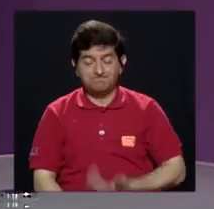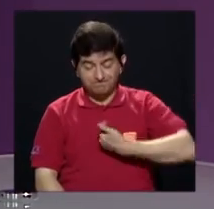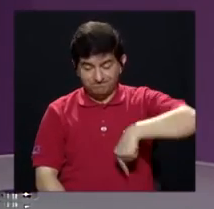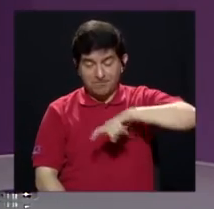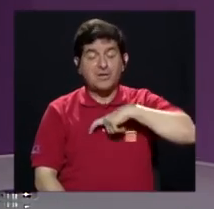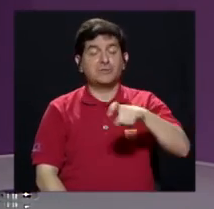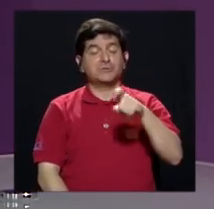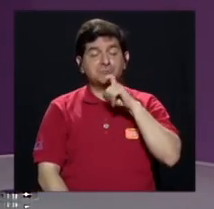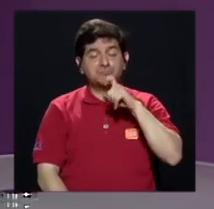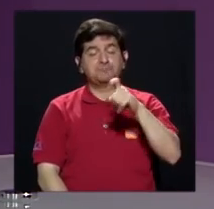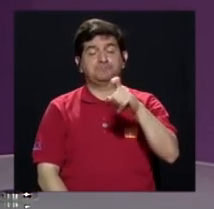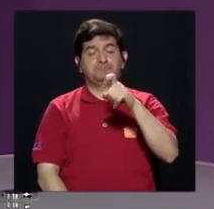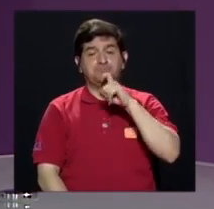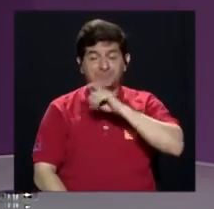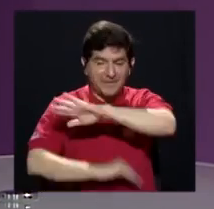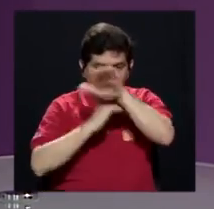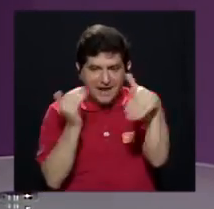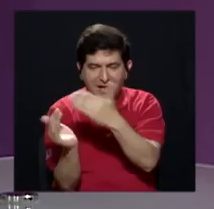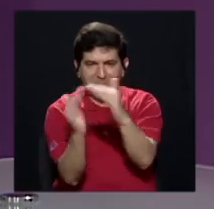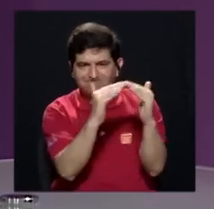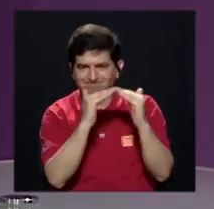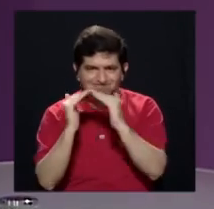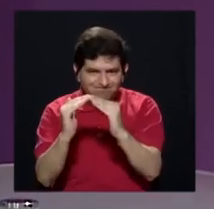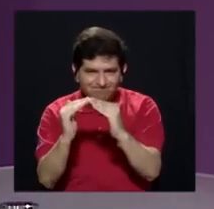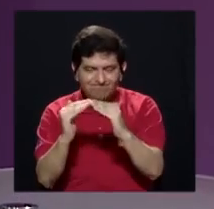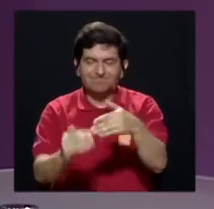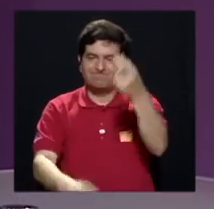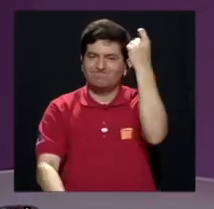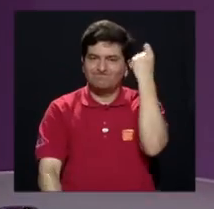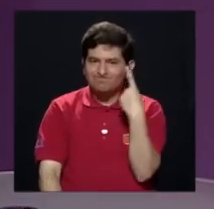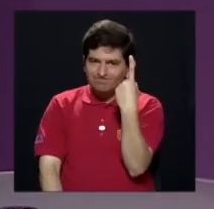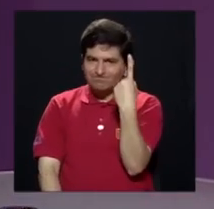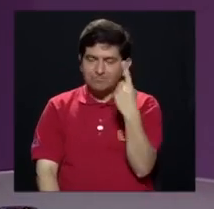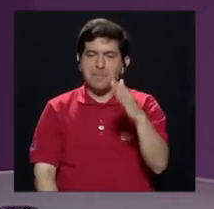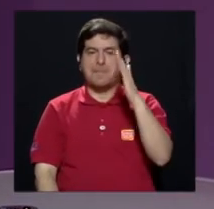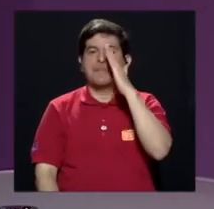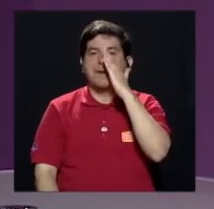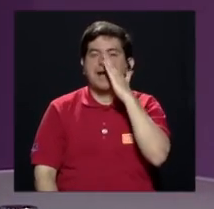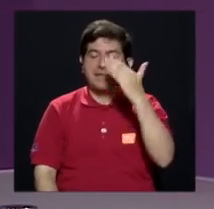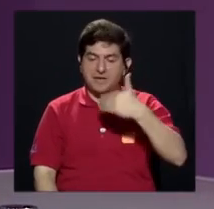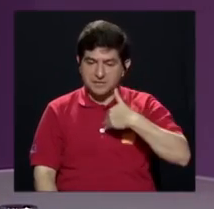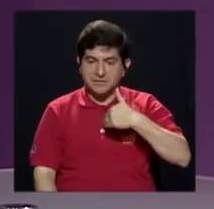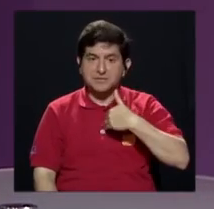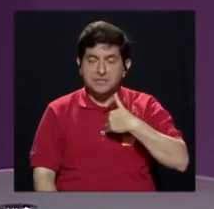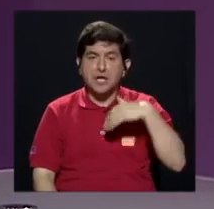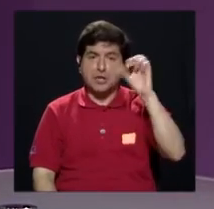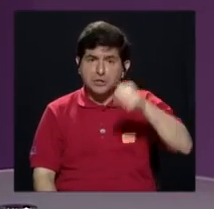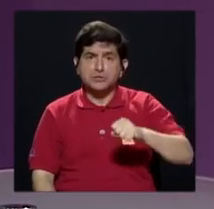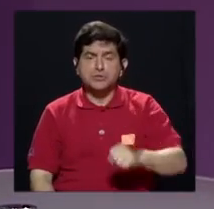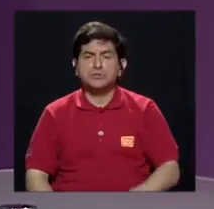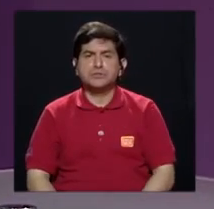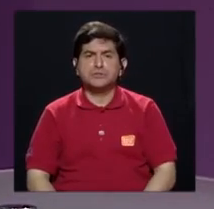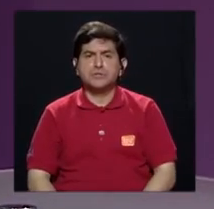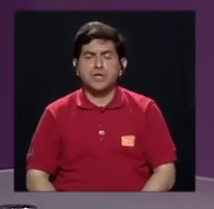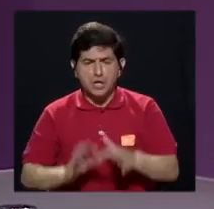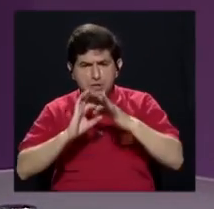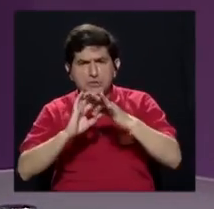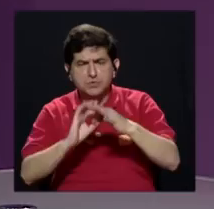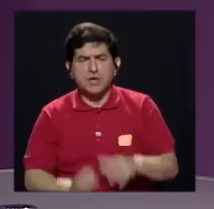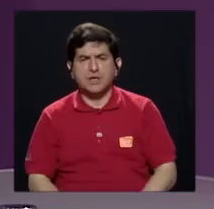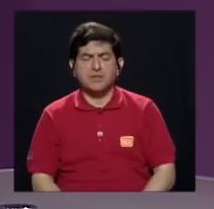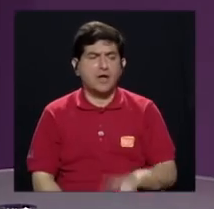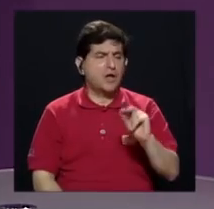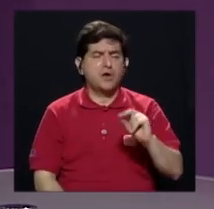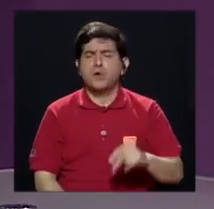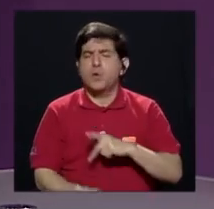nosotros a toda la población entender que las madres tenían sexo las madres son puras y